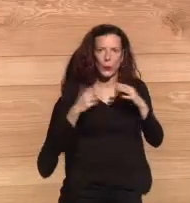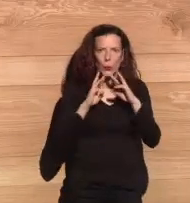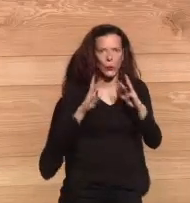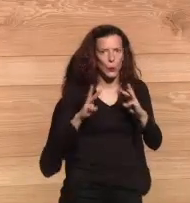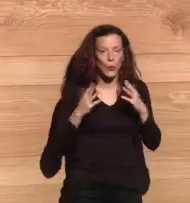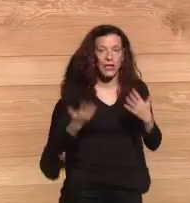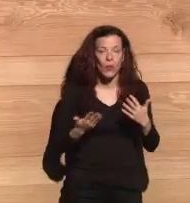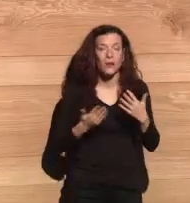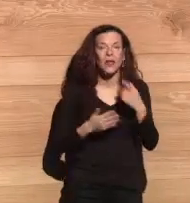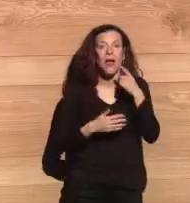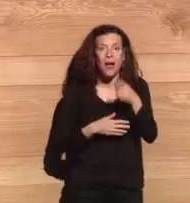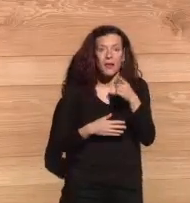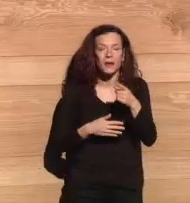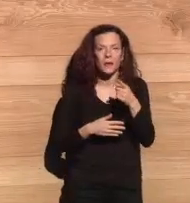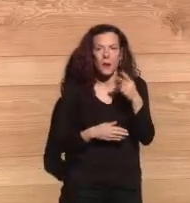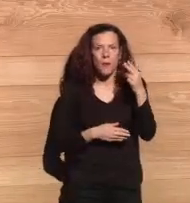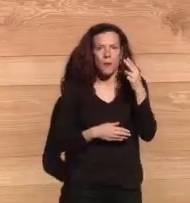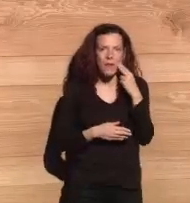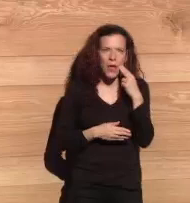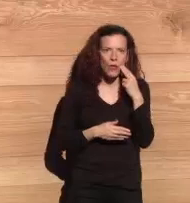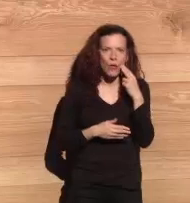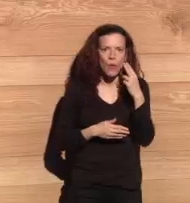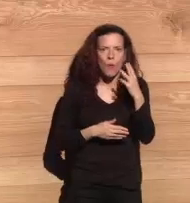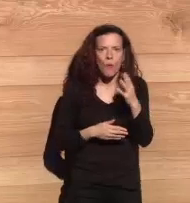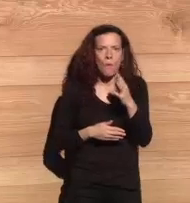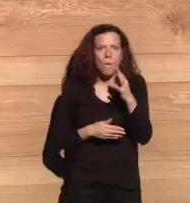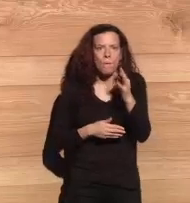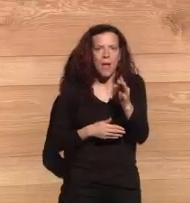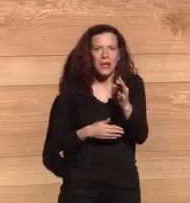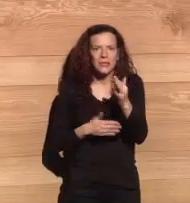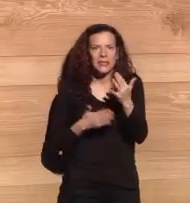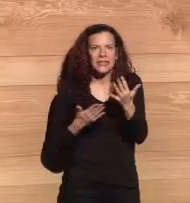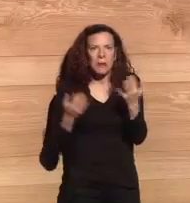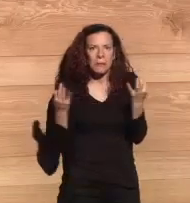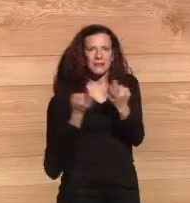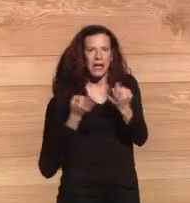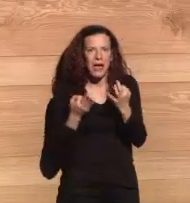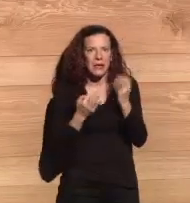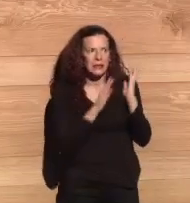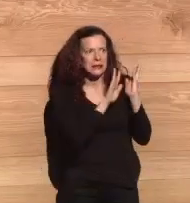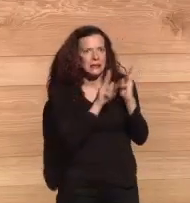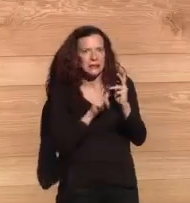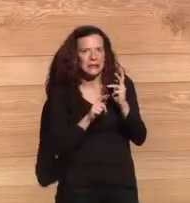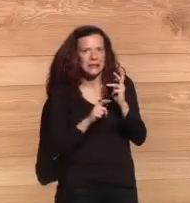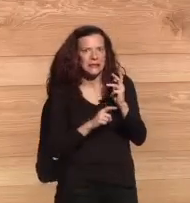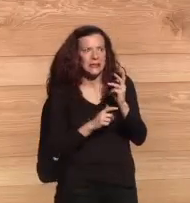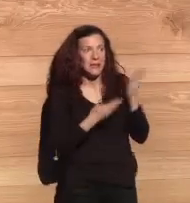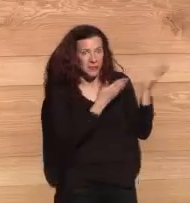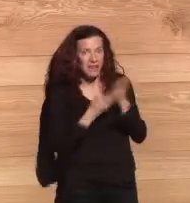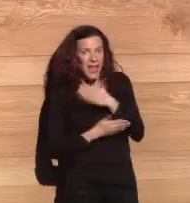¿No? Y entonces ahí entre el miedo, entre no qué va a pasar, los queremos, no